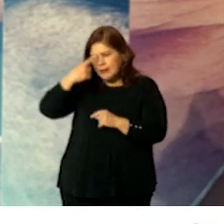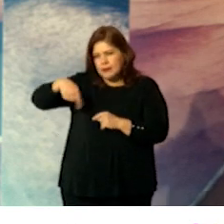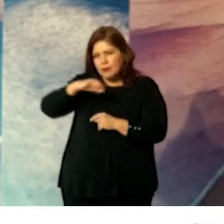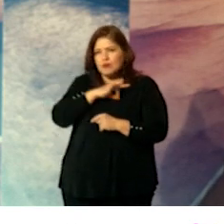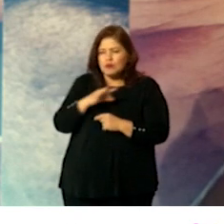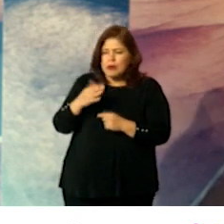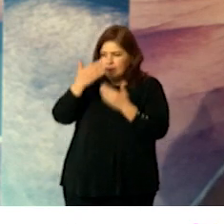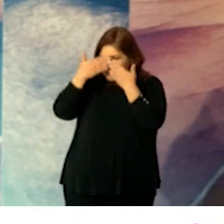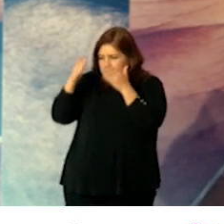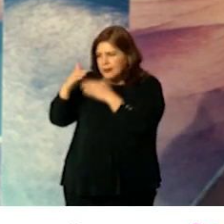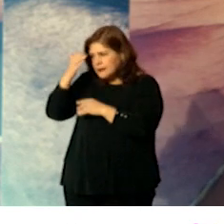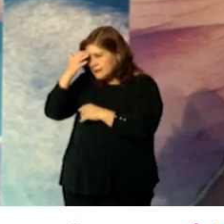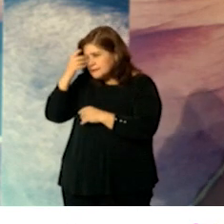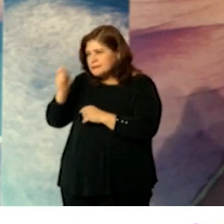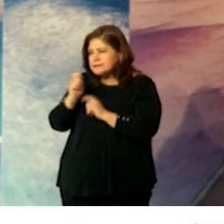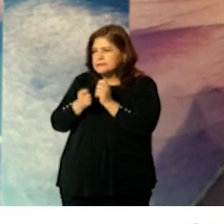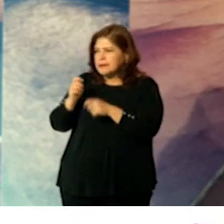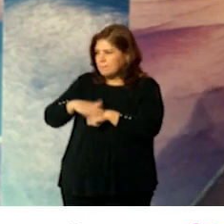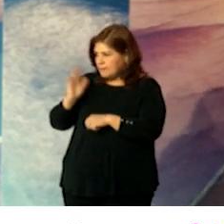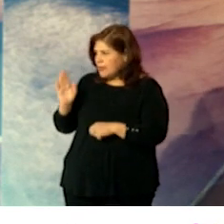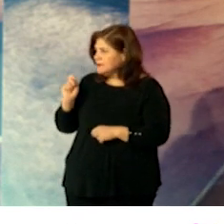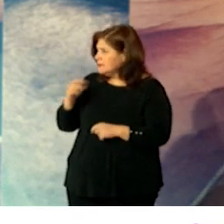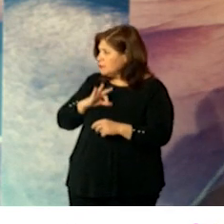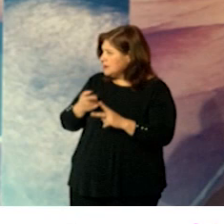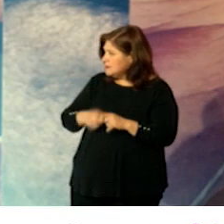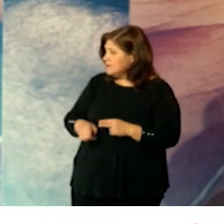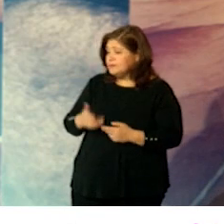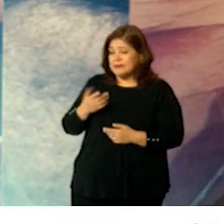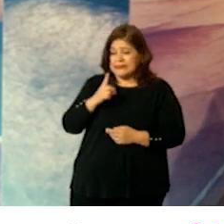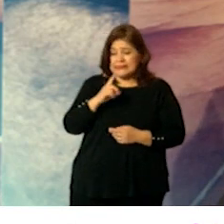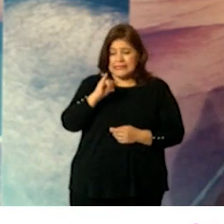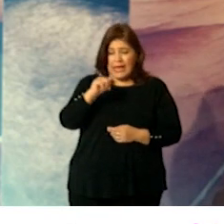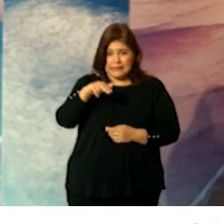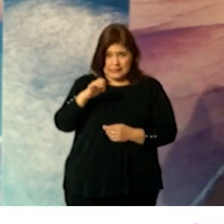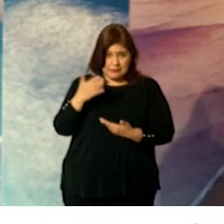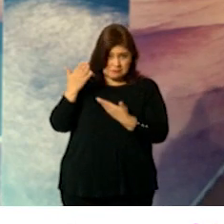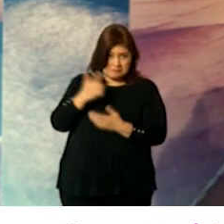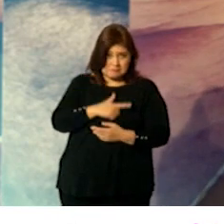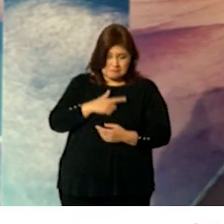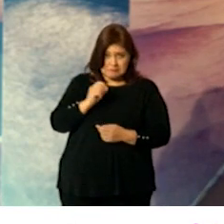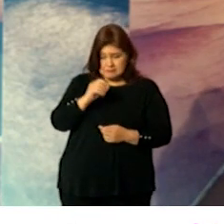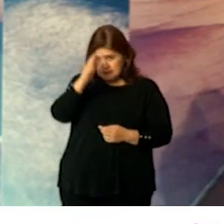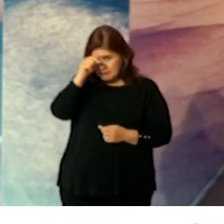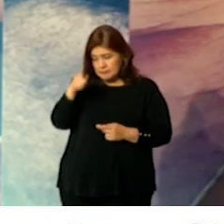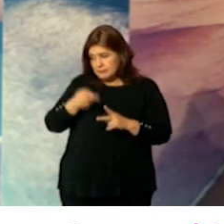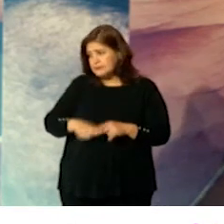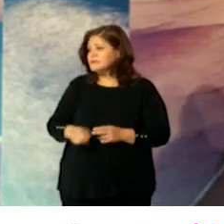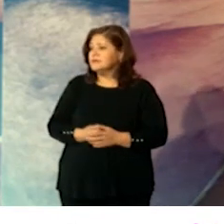y nos conozcamos un poquito más, ¿no? Entonces, si quieren arrancamos, pues Diané, contigo, si estás de acuerdo.